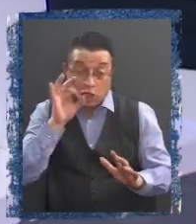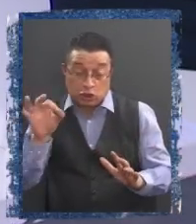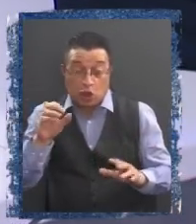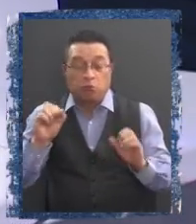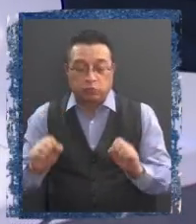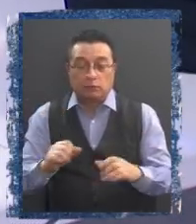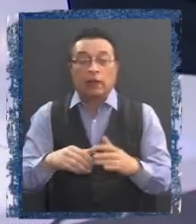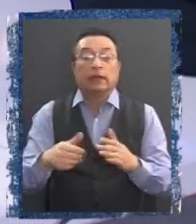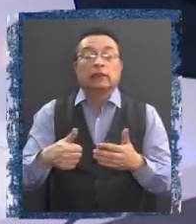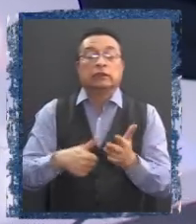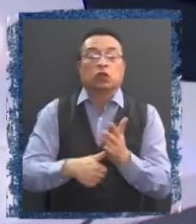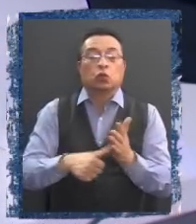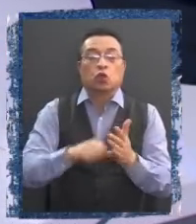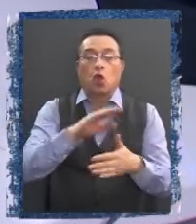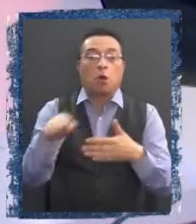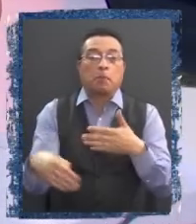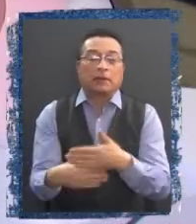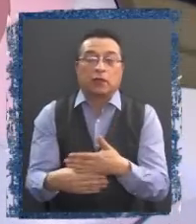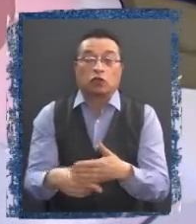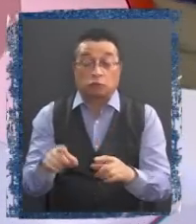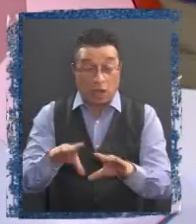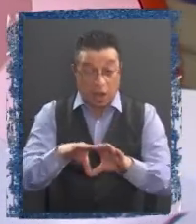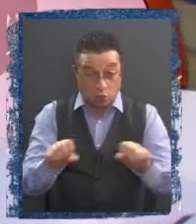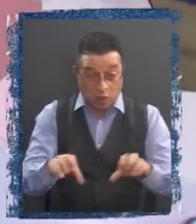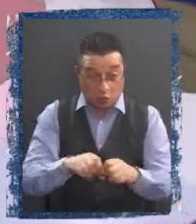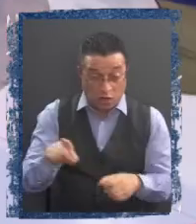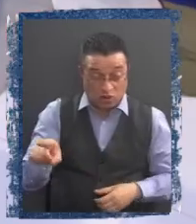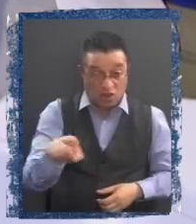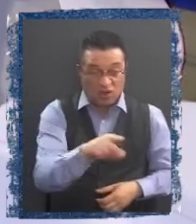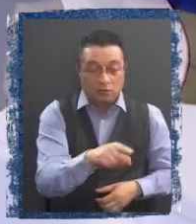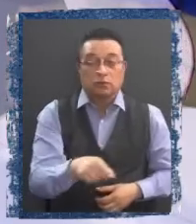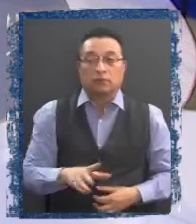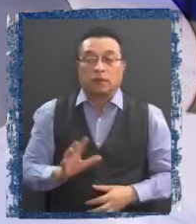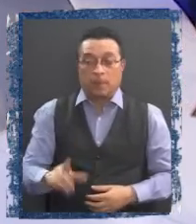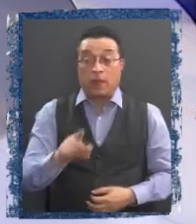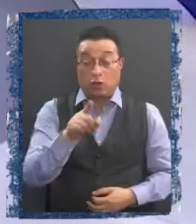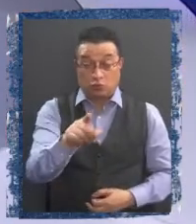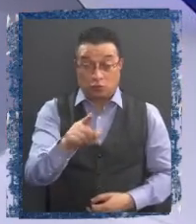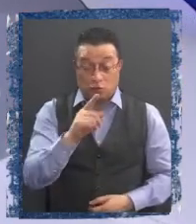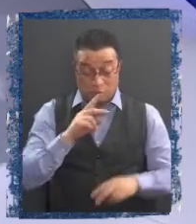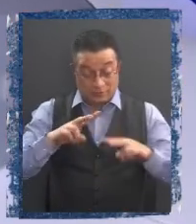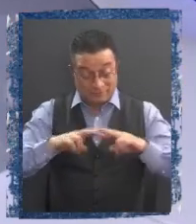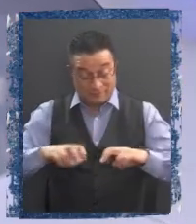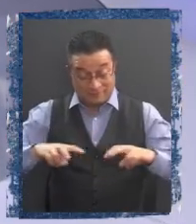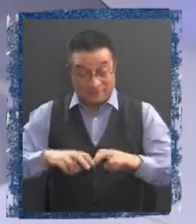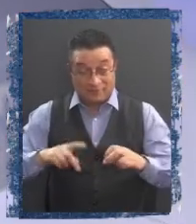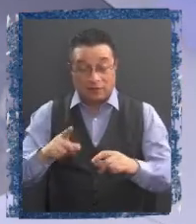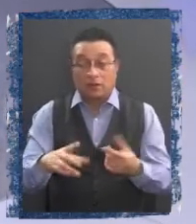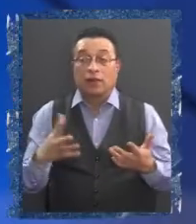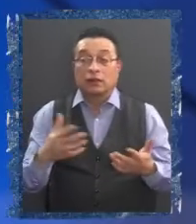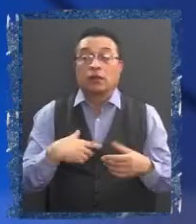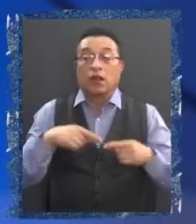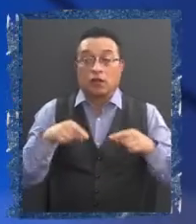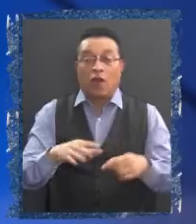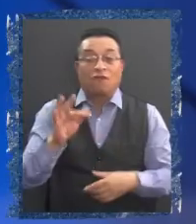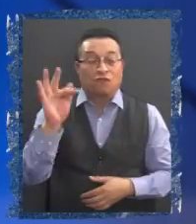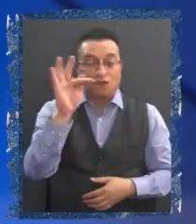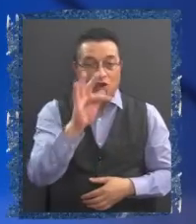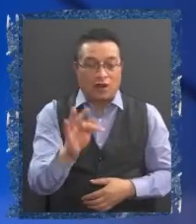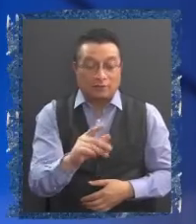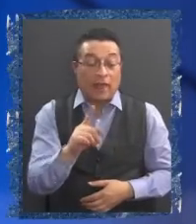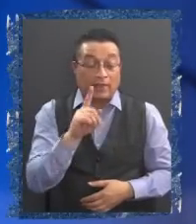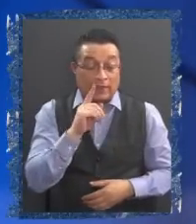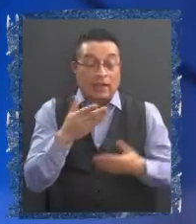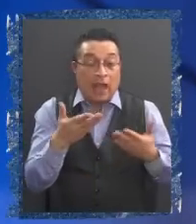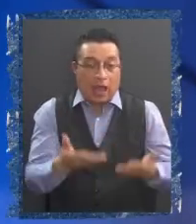seguro complementario. Por eso le pregunto, ¿están de acuerdo con esa figura? Que lo que tú estás analizando es en base a las capacidades que FONASA tiene actualmente.